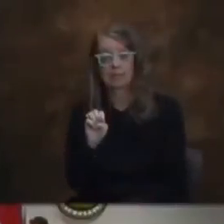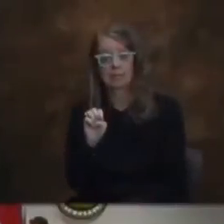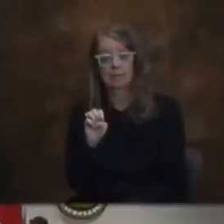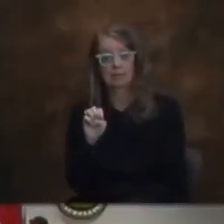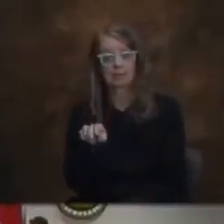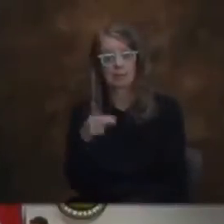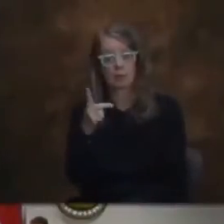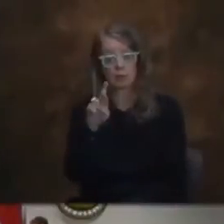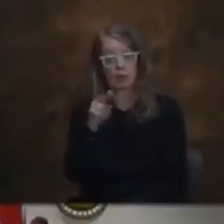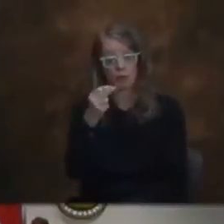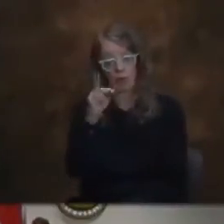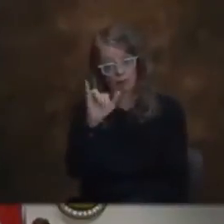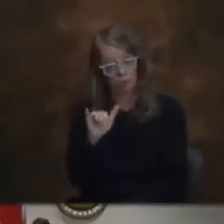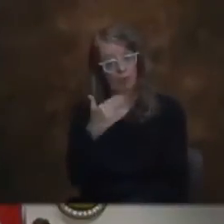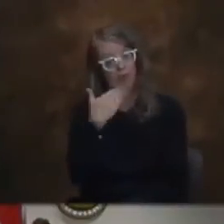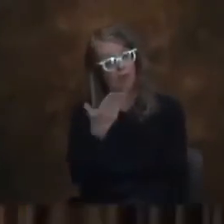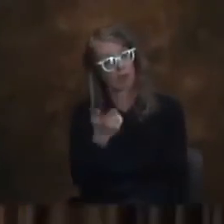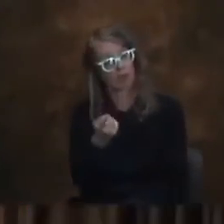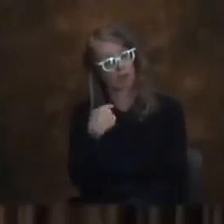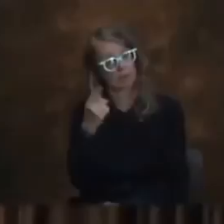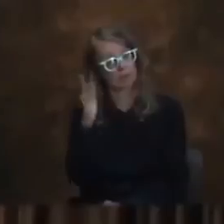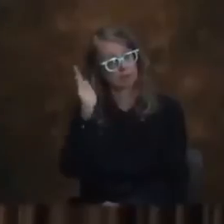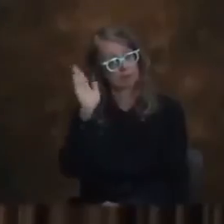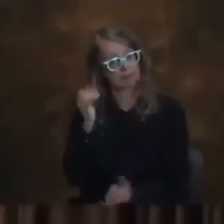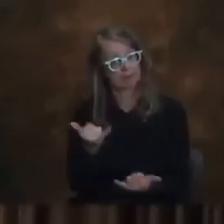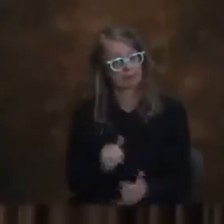hathaway gracias por estar aquí también